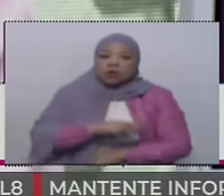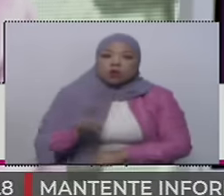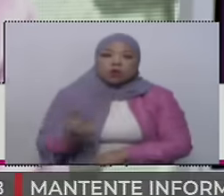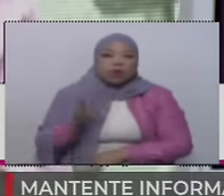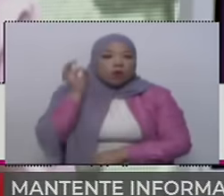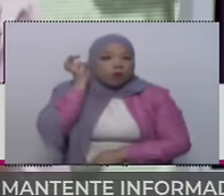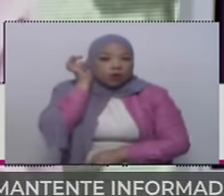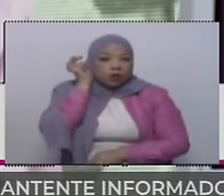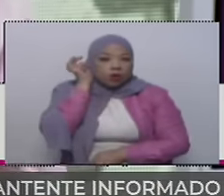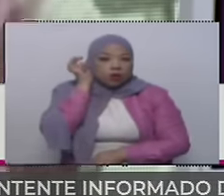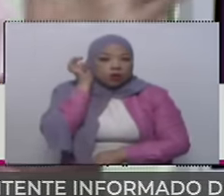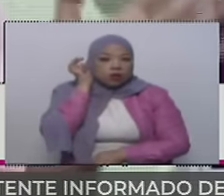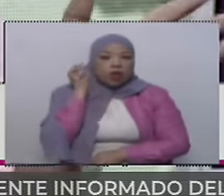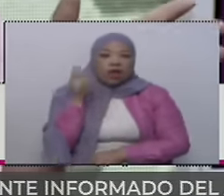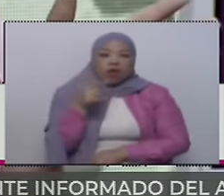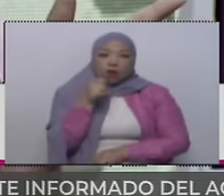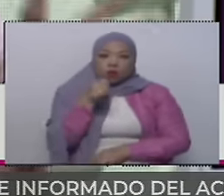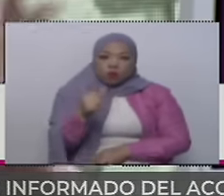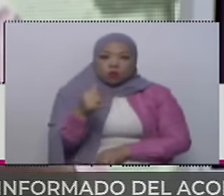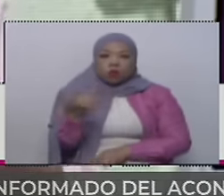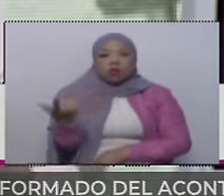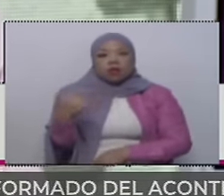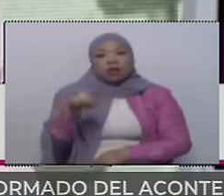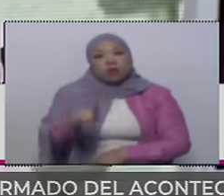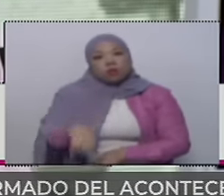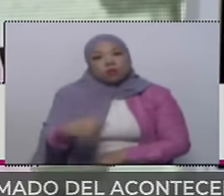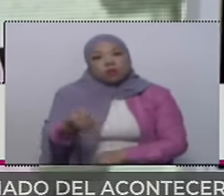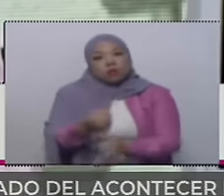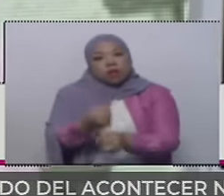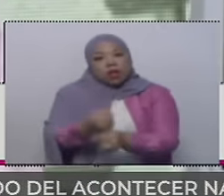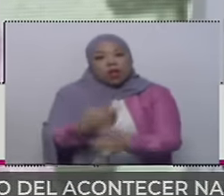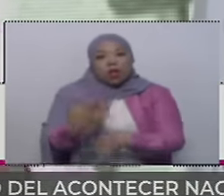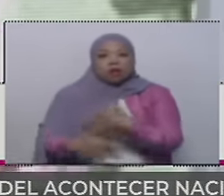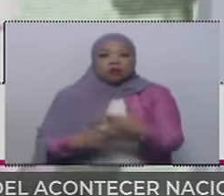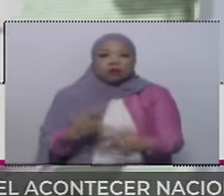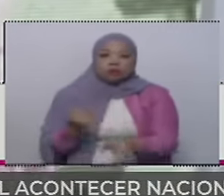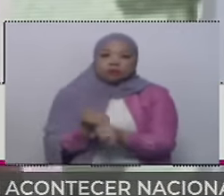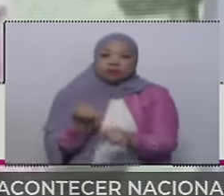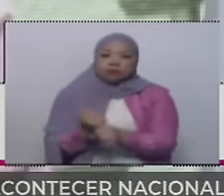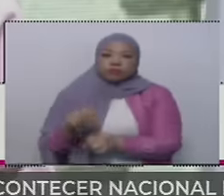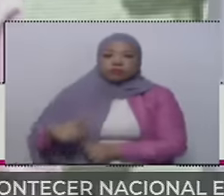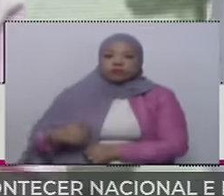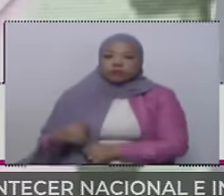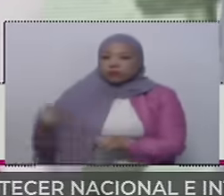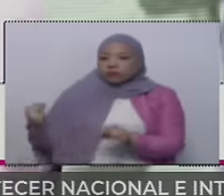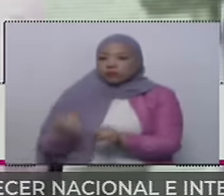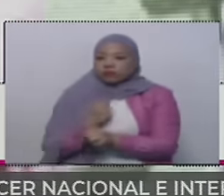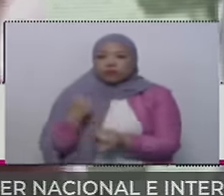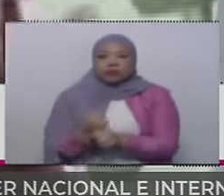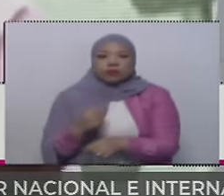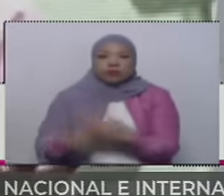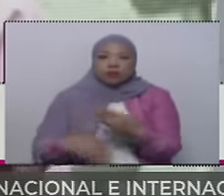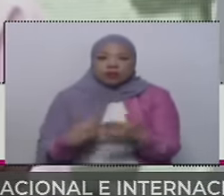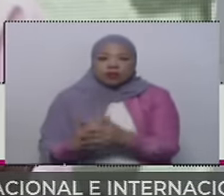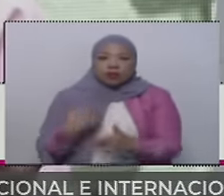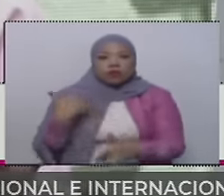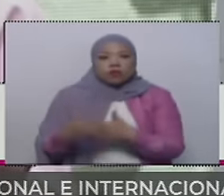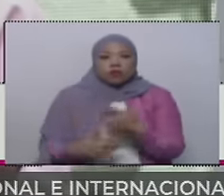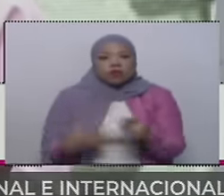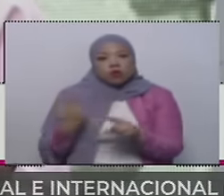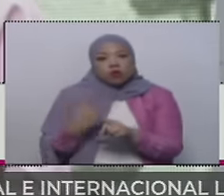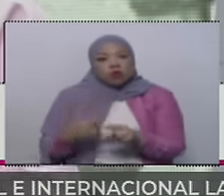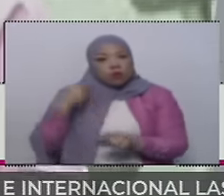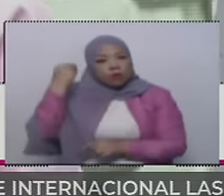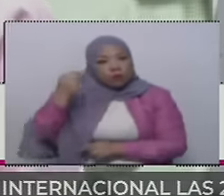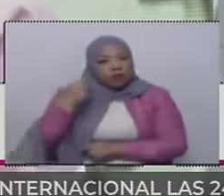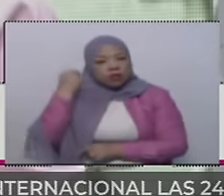que además no solamente atiende con las ASIC, sino también a través de las jornadas. Es decir, que estamos trabajando como un abanico de alternativas y de